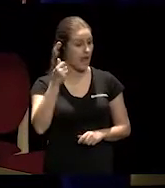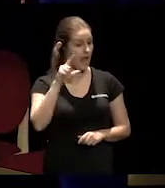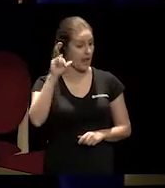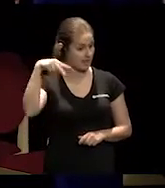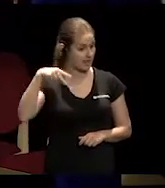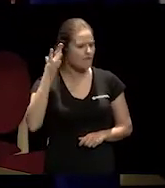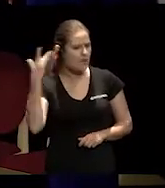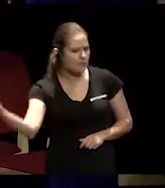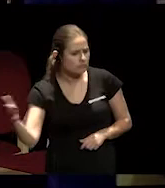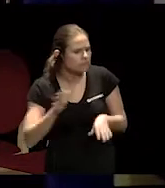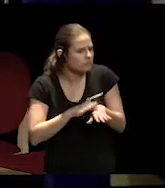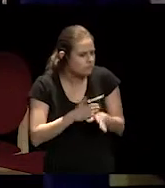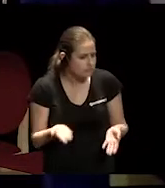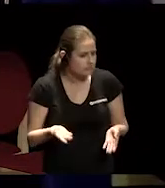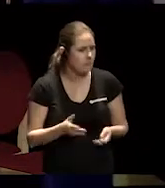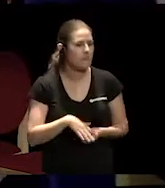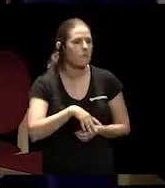ser